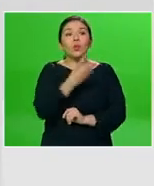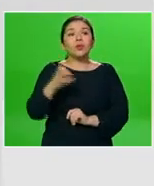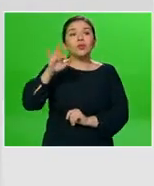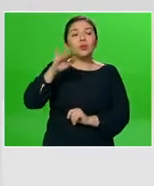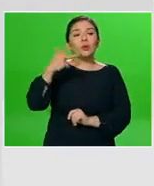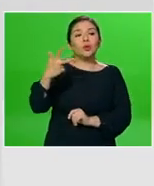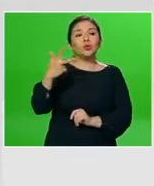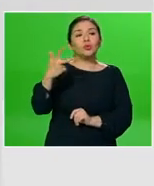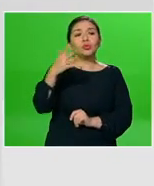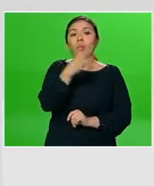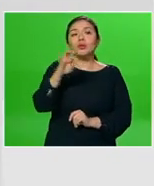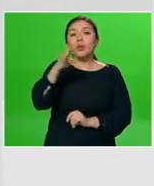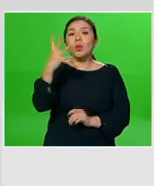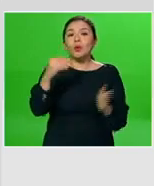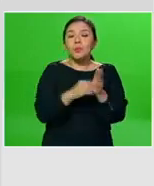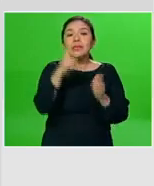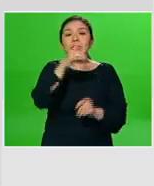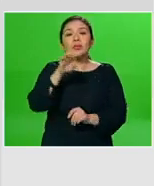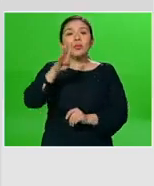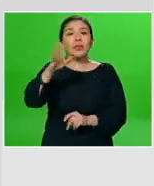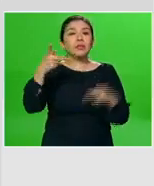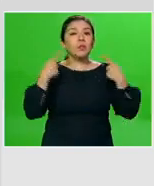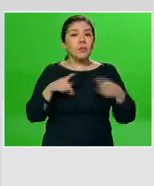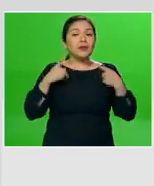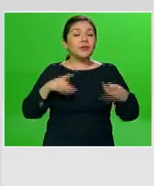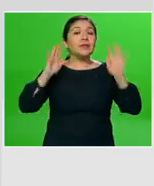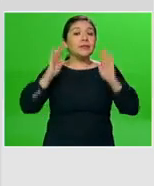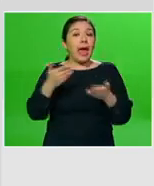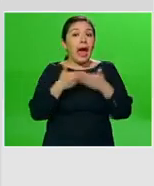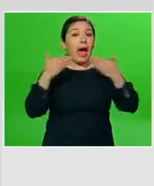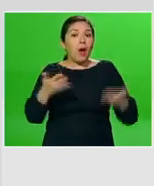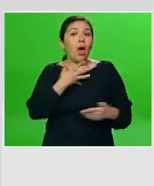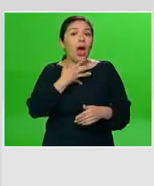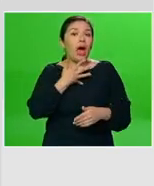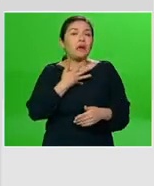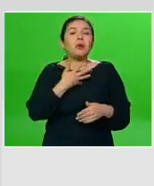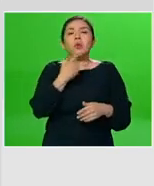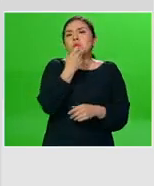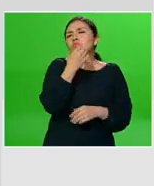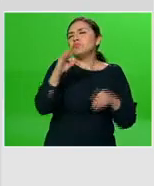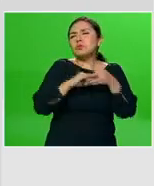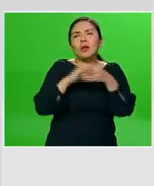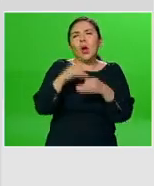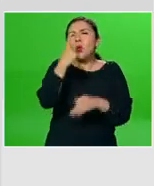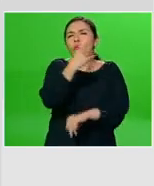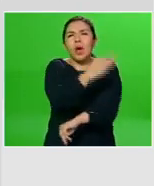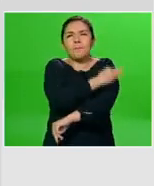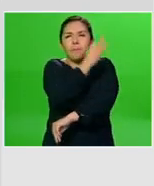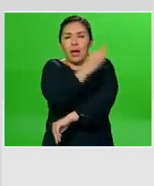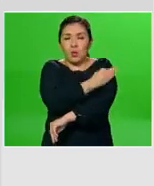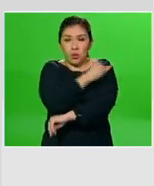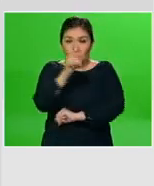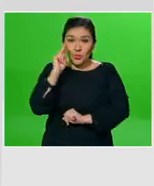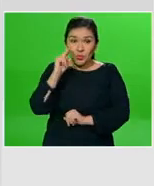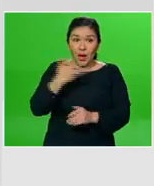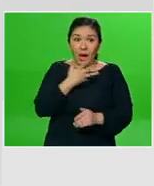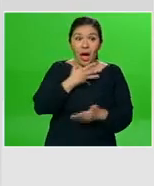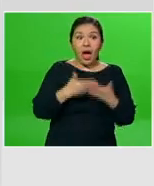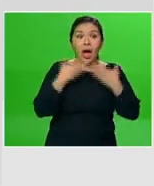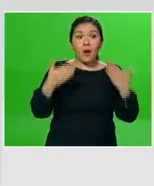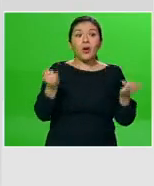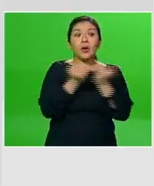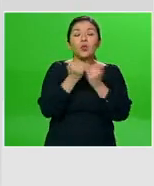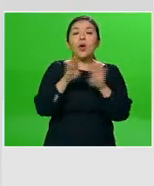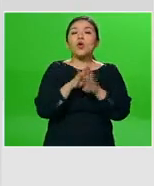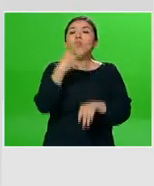195 son las personas que este momento han recibido ya al menos una dosis me tienen ustedes también ver actualizados los